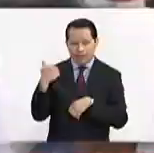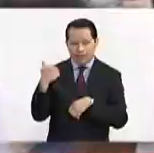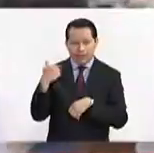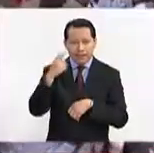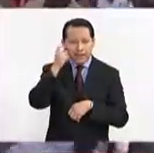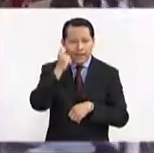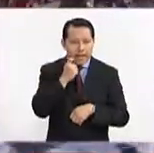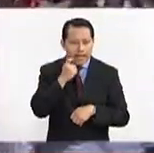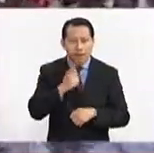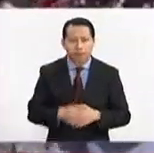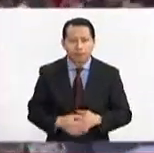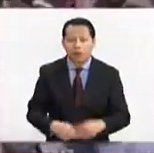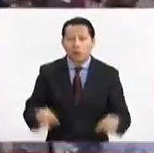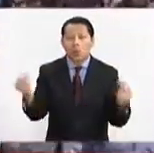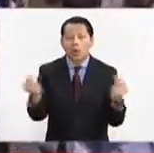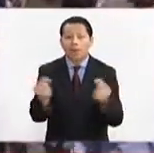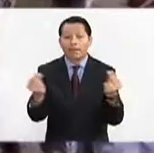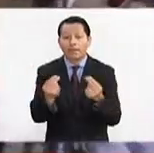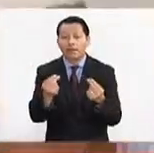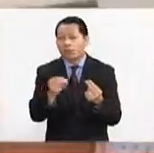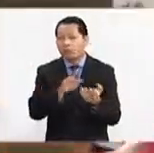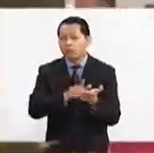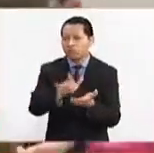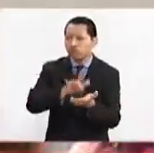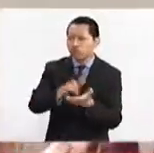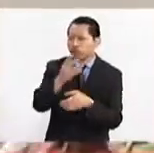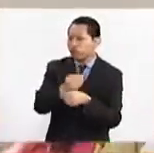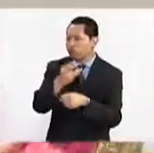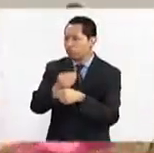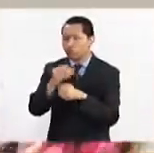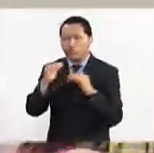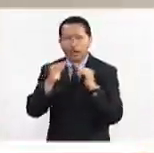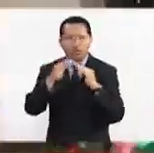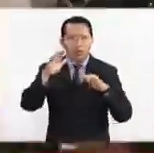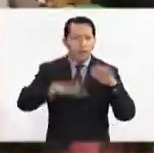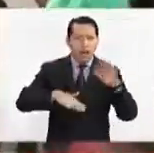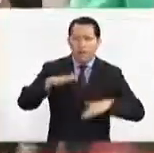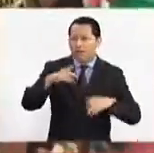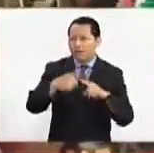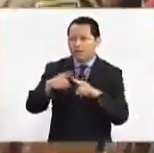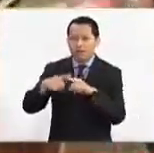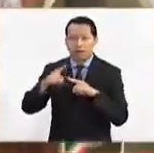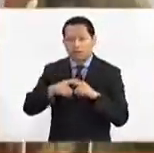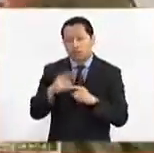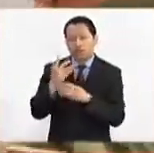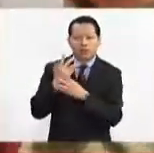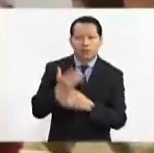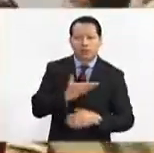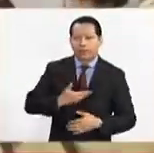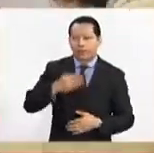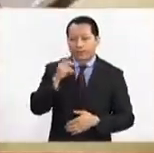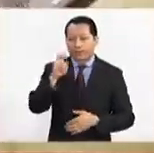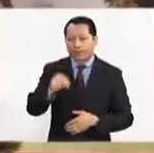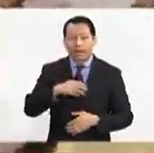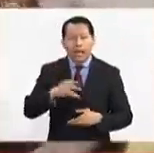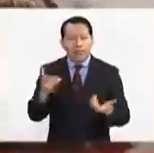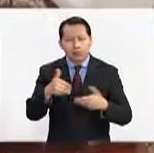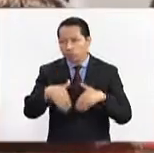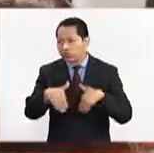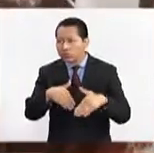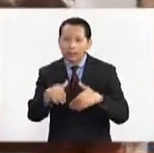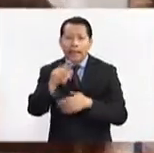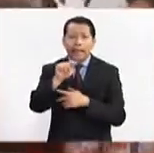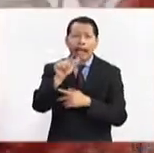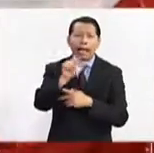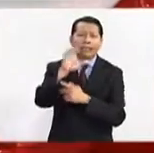Lo más urgente es atender la emergencia y apoyar en la reconstrucción de viviendas, afirmó el presidente Enrique Peña Nieto al realizar un recorrido por